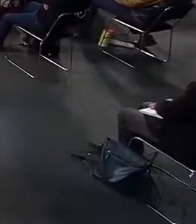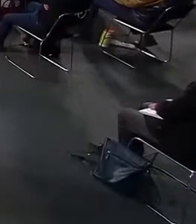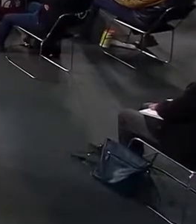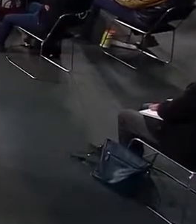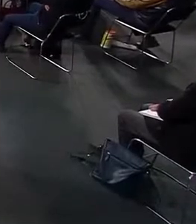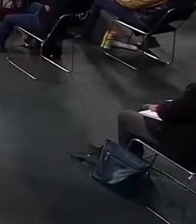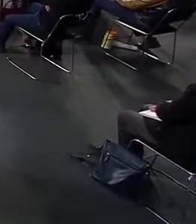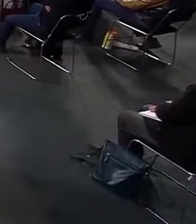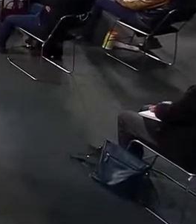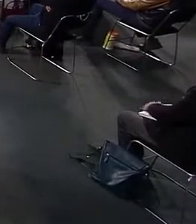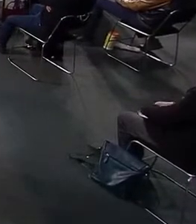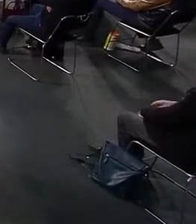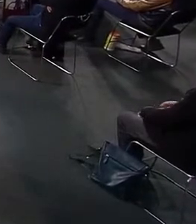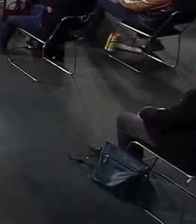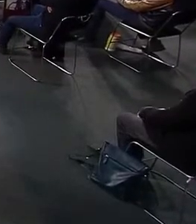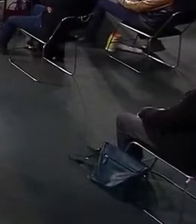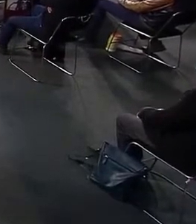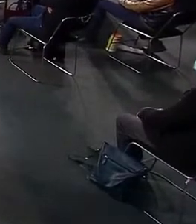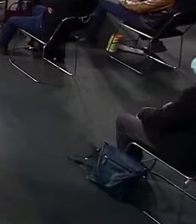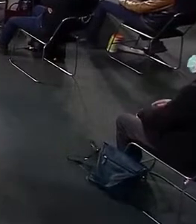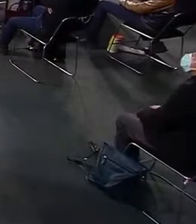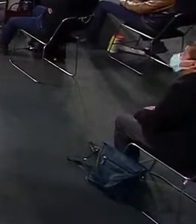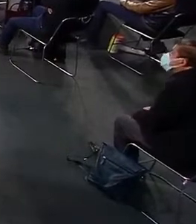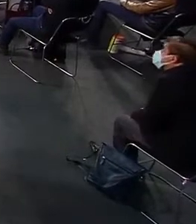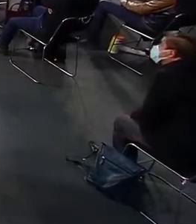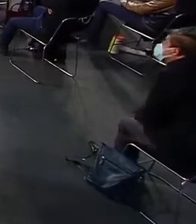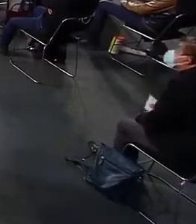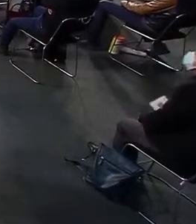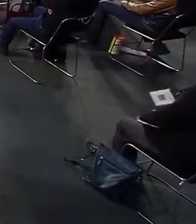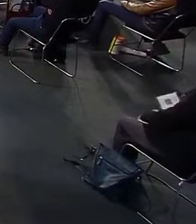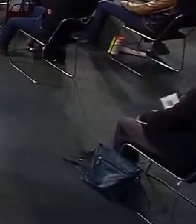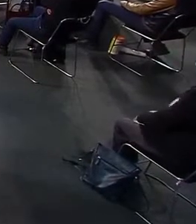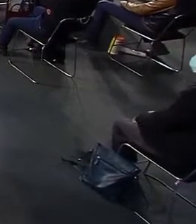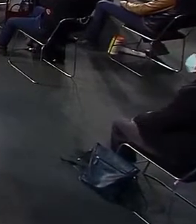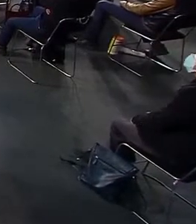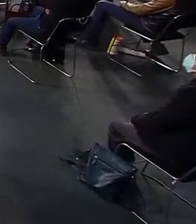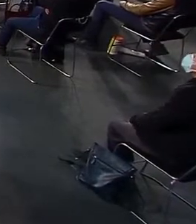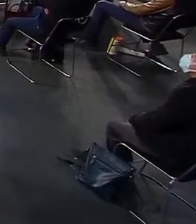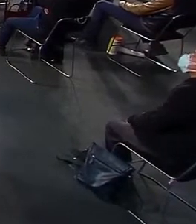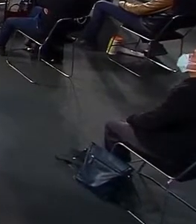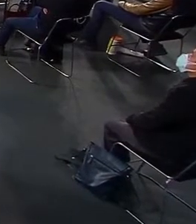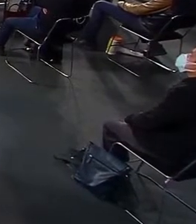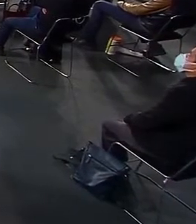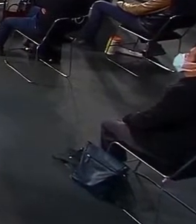la zona militar o de la zona naval